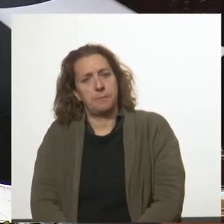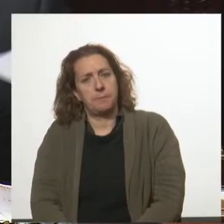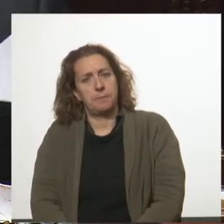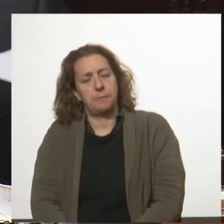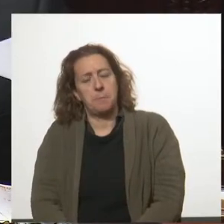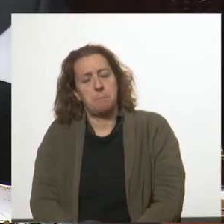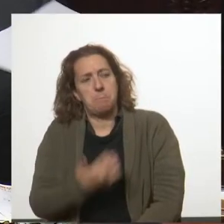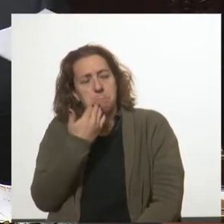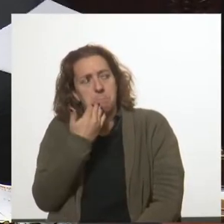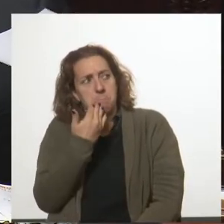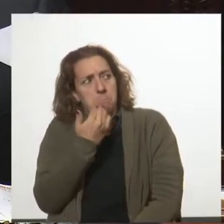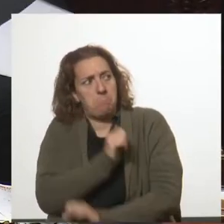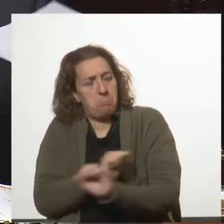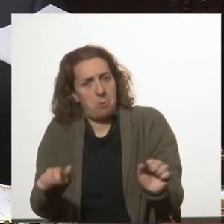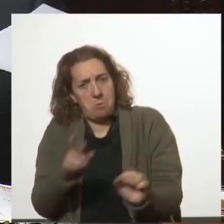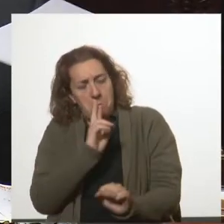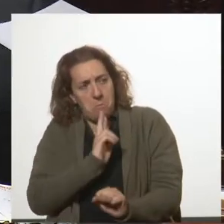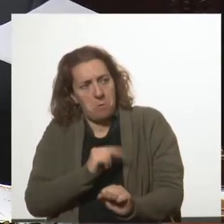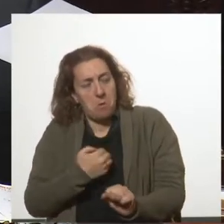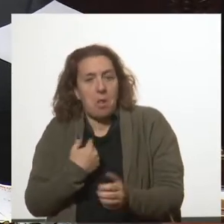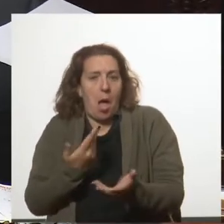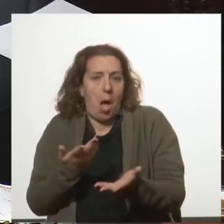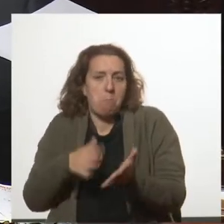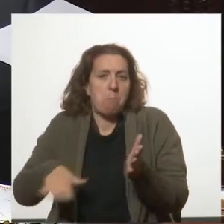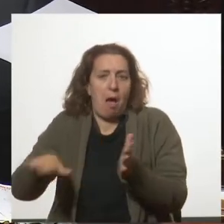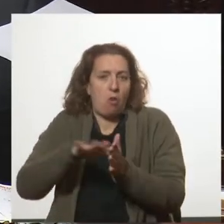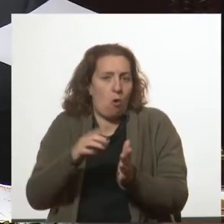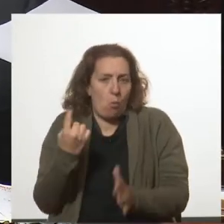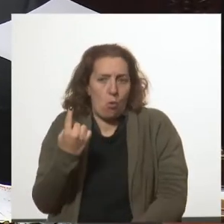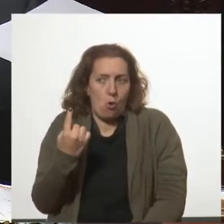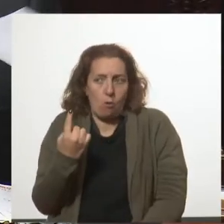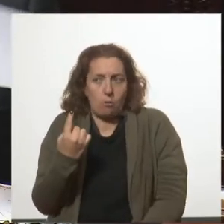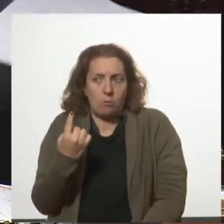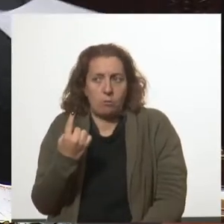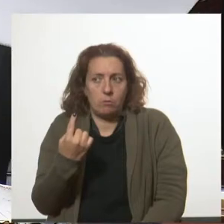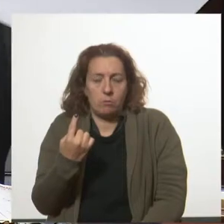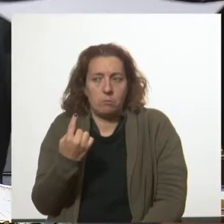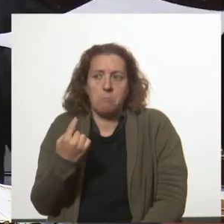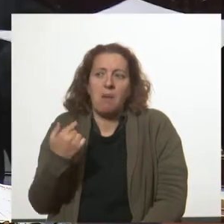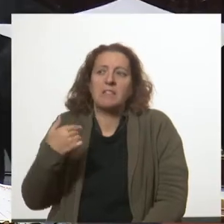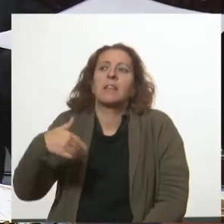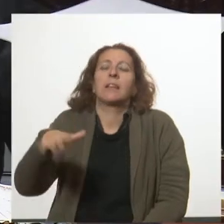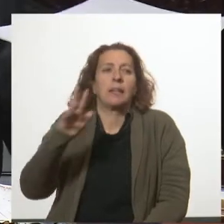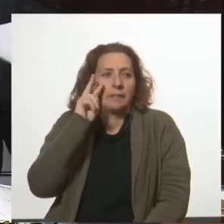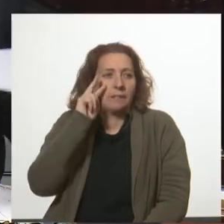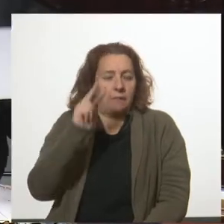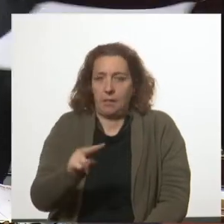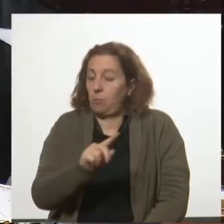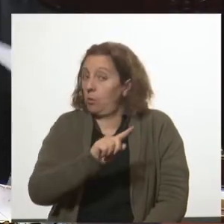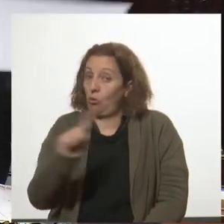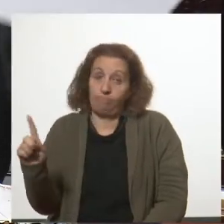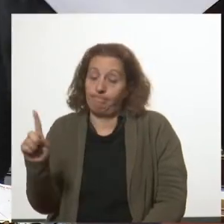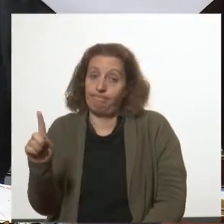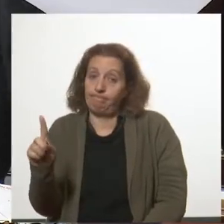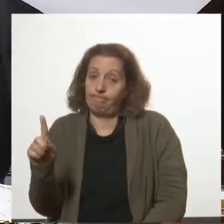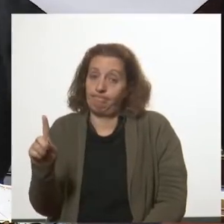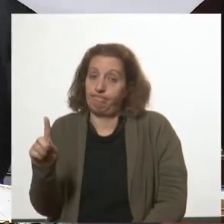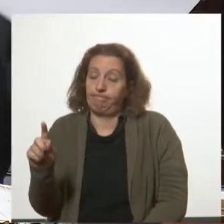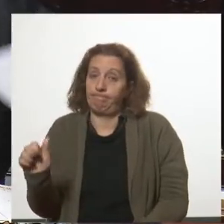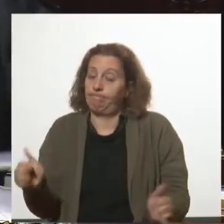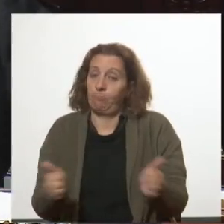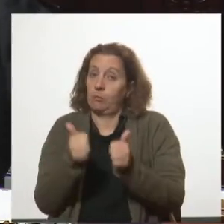me podría proponer bueno se construyó en un padrón solo más adelante veremos que no se construyó